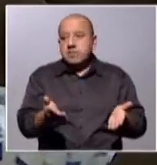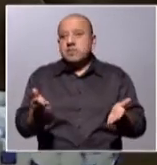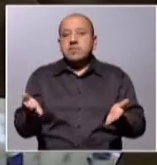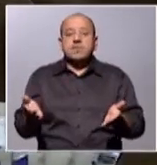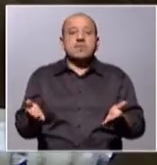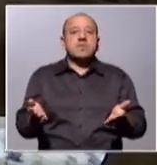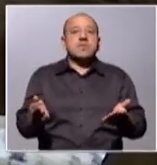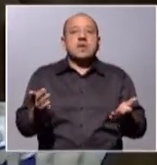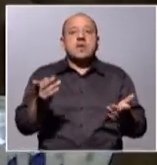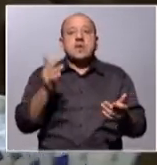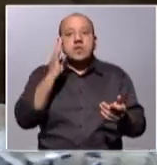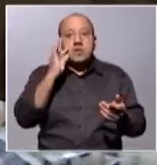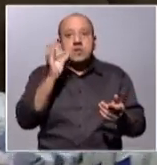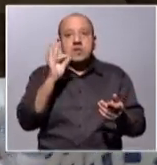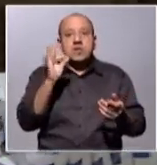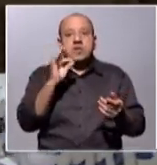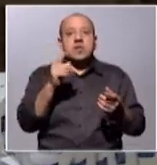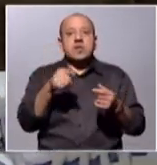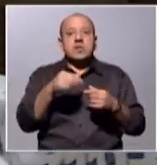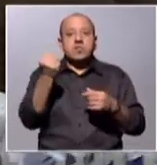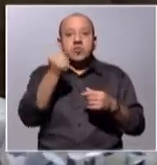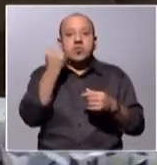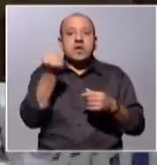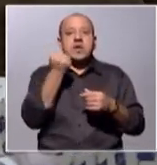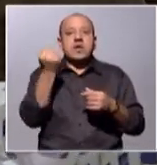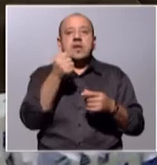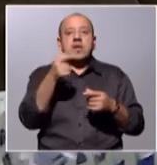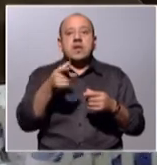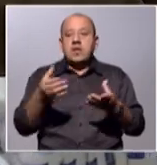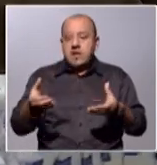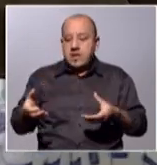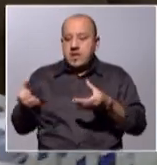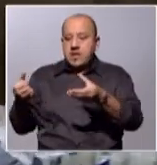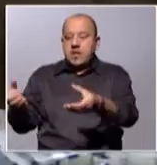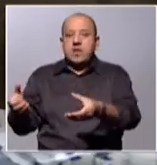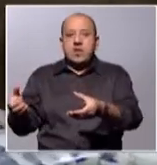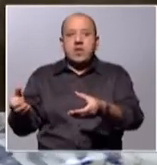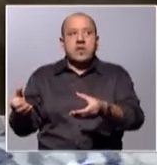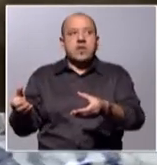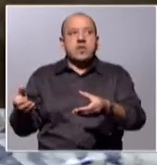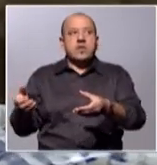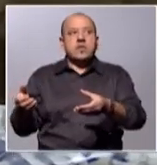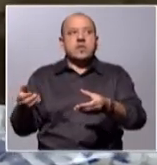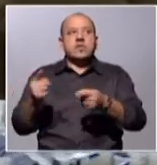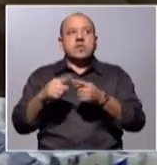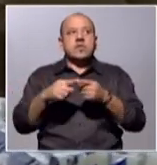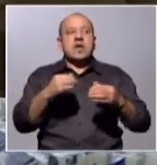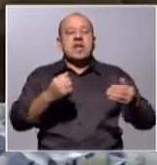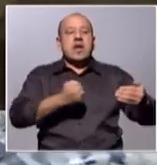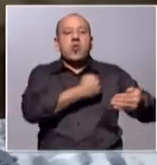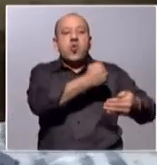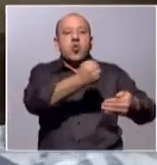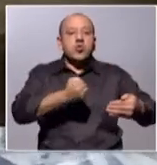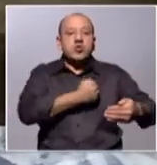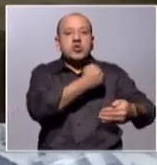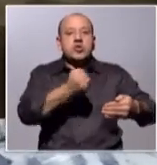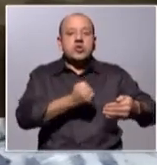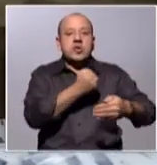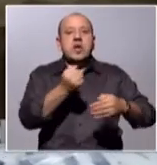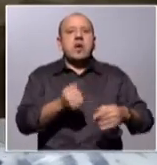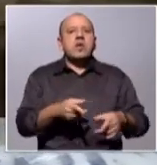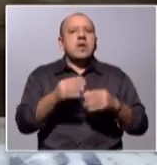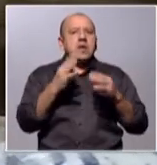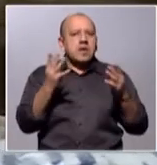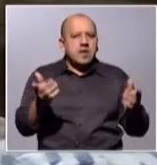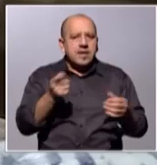la posibilidad de generar esta cantidad importante de canastas que van a ser entregadas insisto en las joyas para que esas joyas decidan cuáles